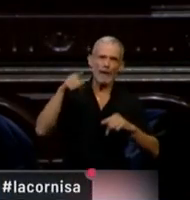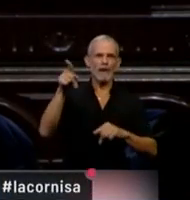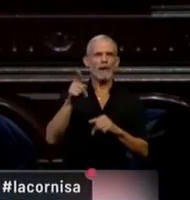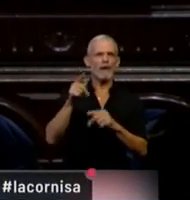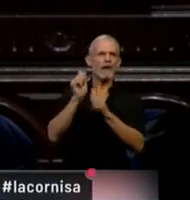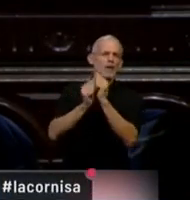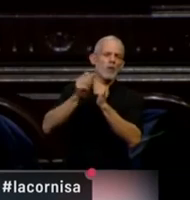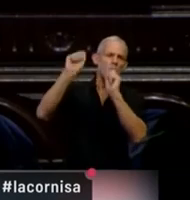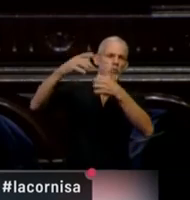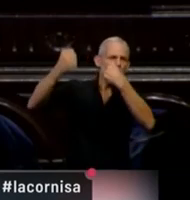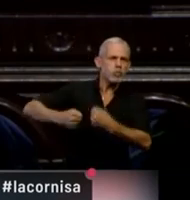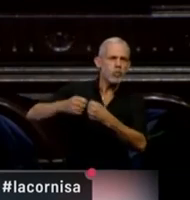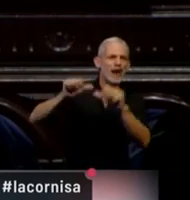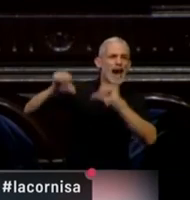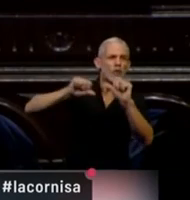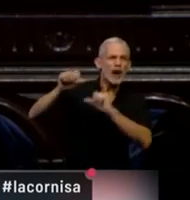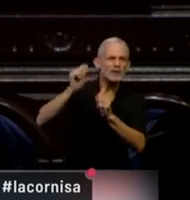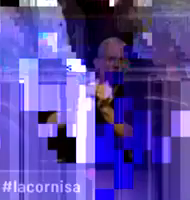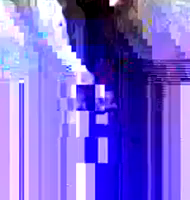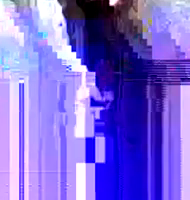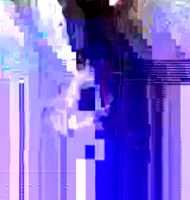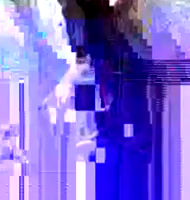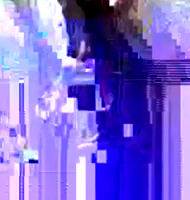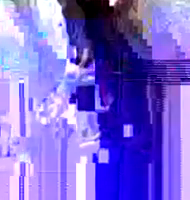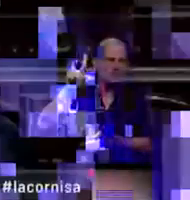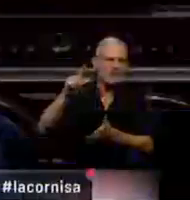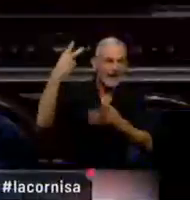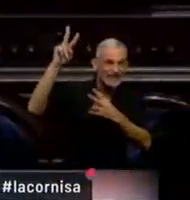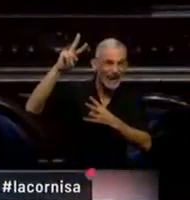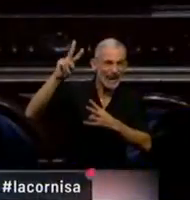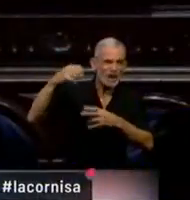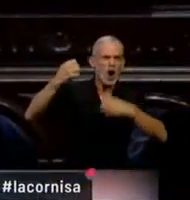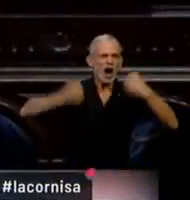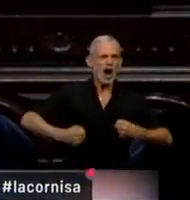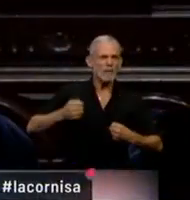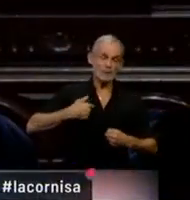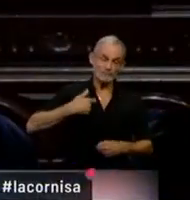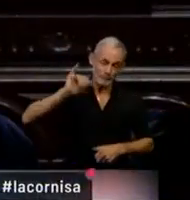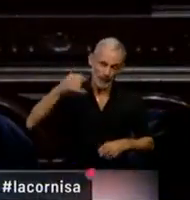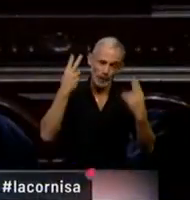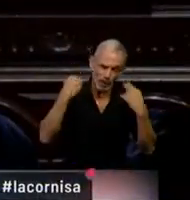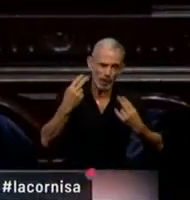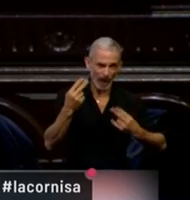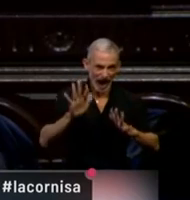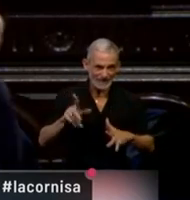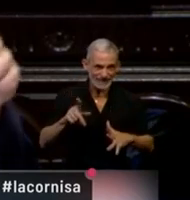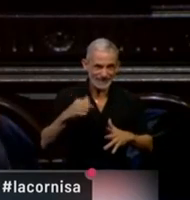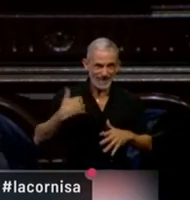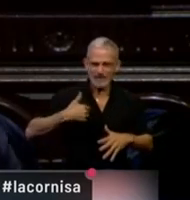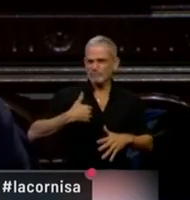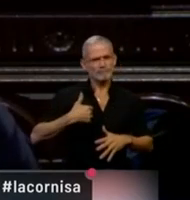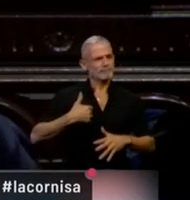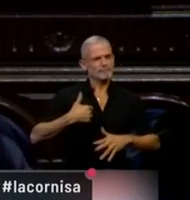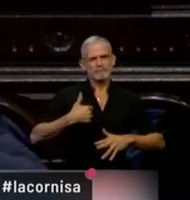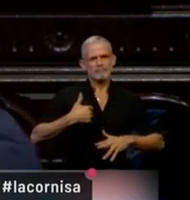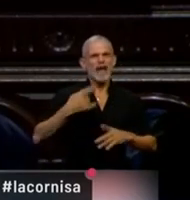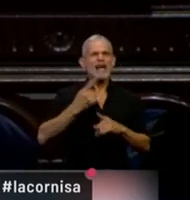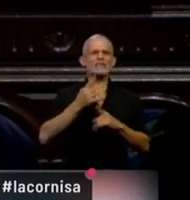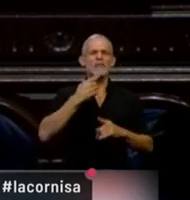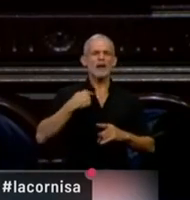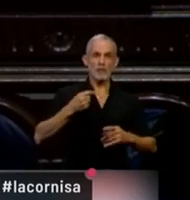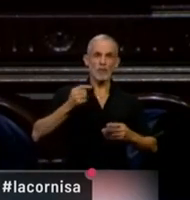laboratorios extranjeros que con más y con muchísima mezquindad buscan siempre doblarle